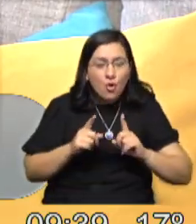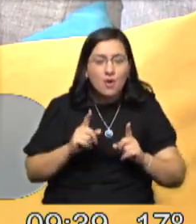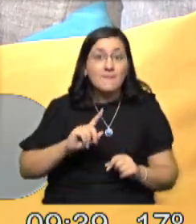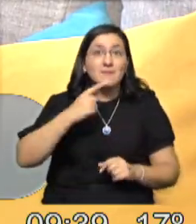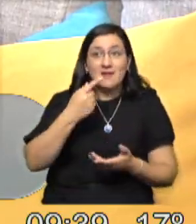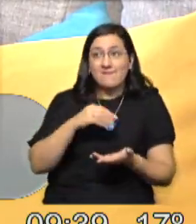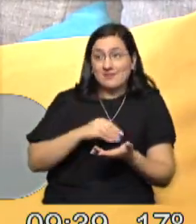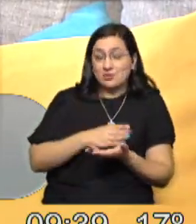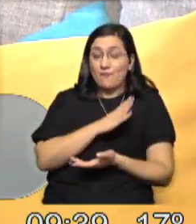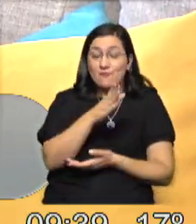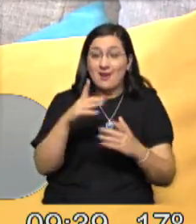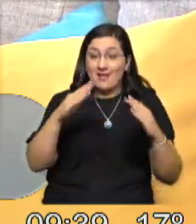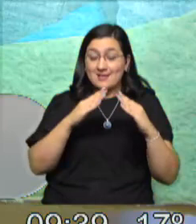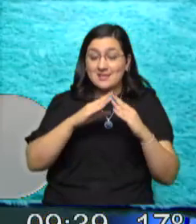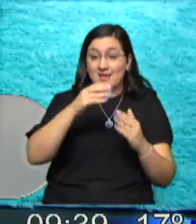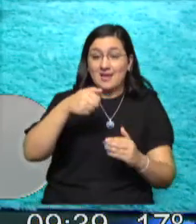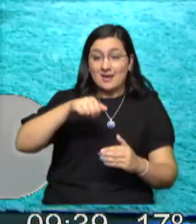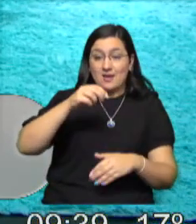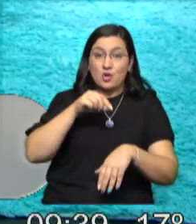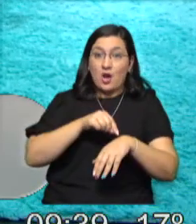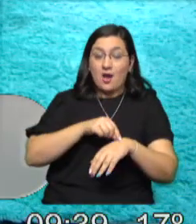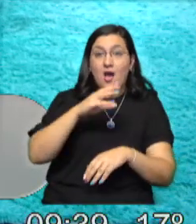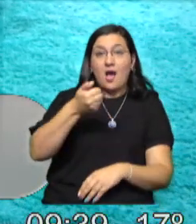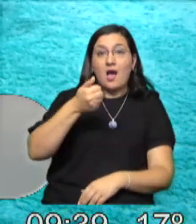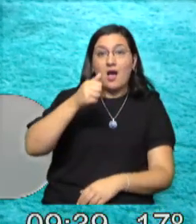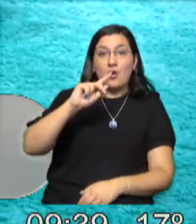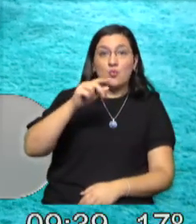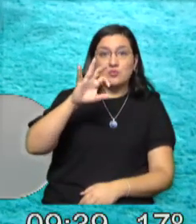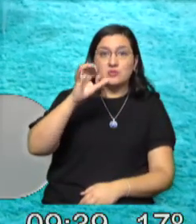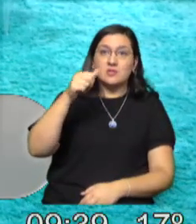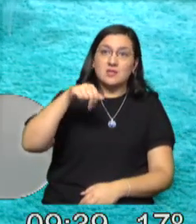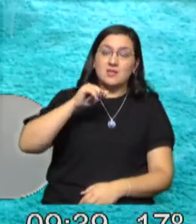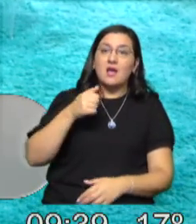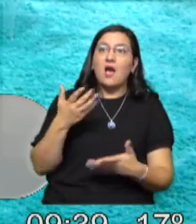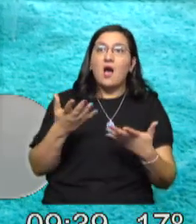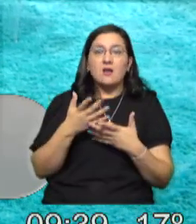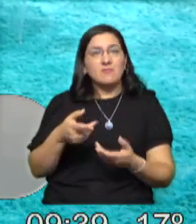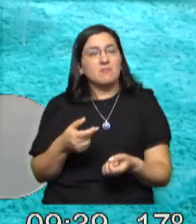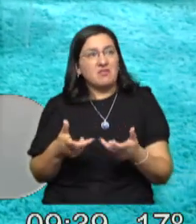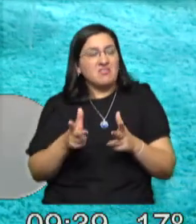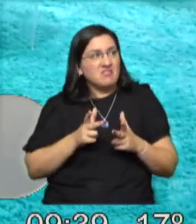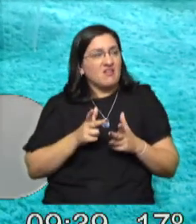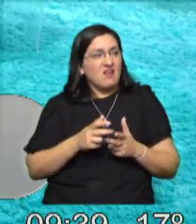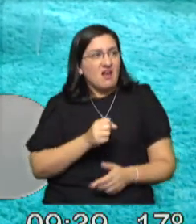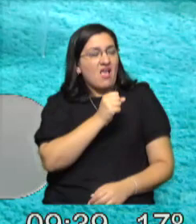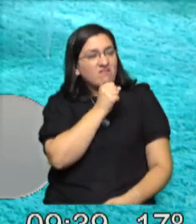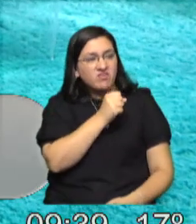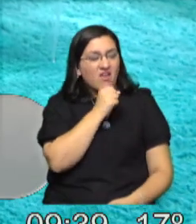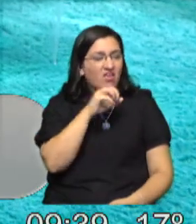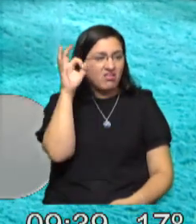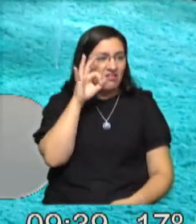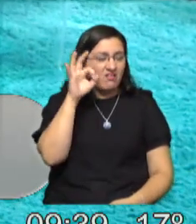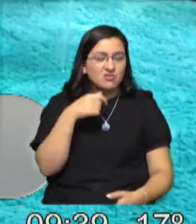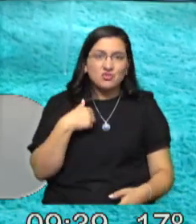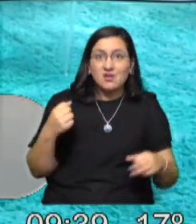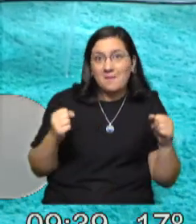casa del Canario, de Agustín, me pasaba, que digo, ayer me dicen en la vieja de inglés y corte, qué pesada. Claro, entonces yo tenía